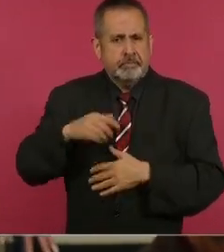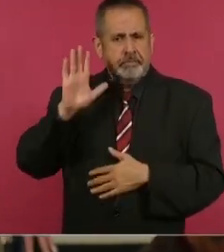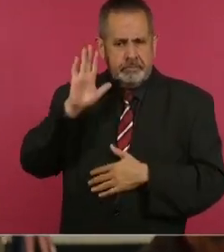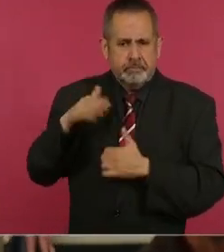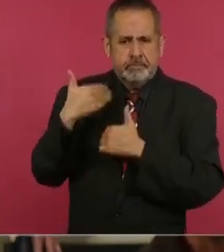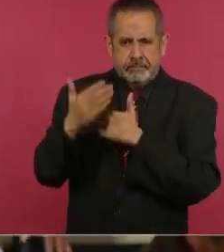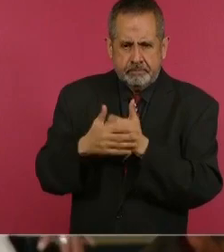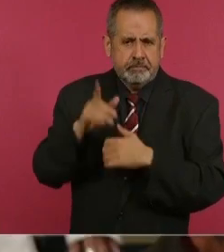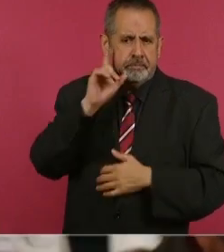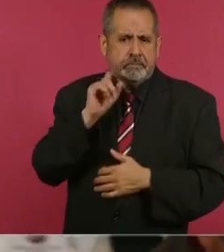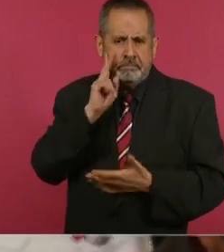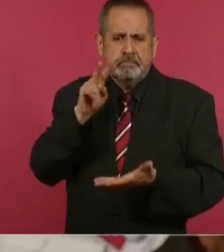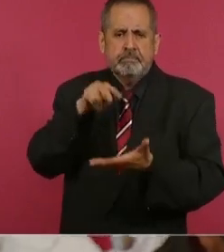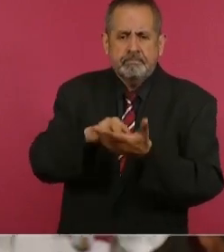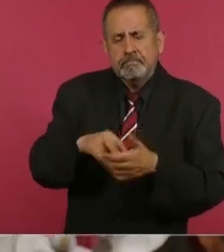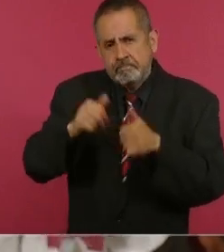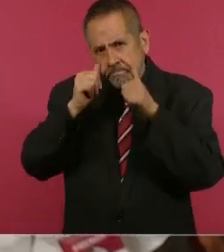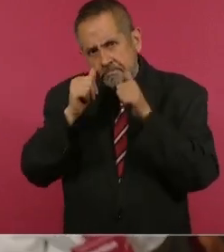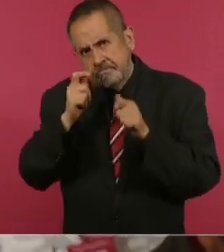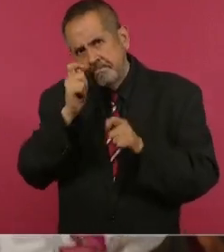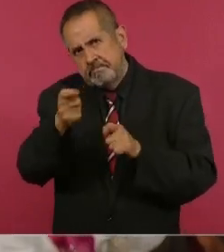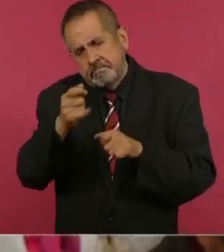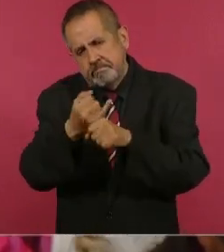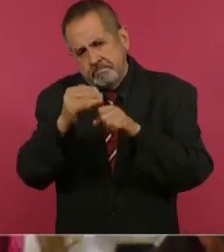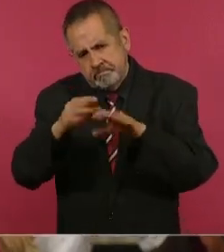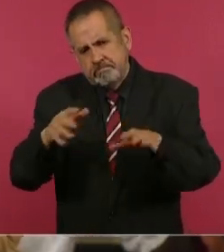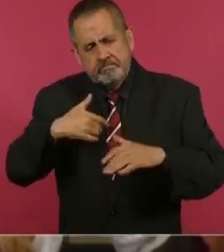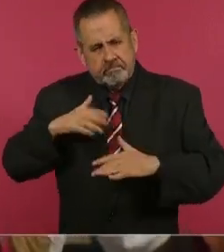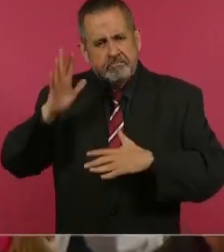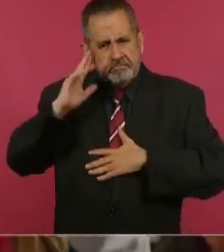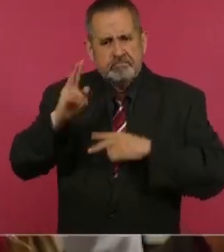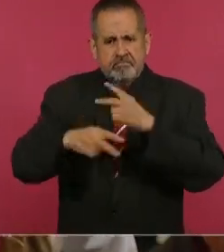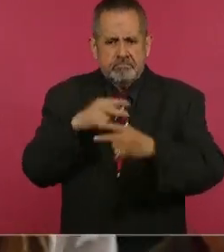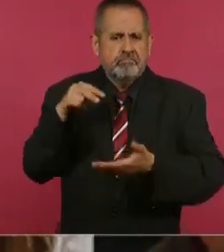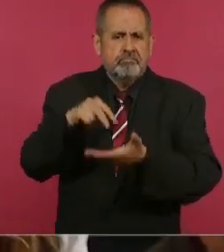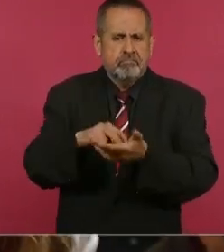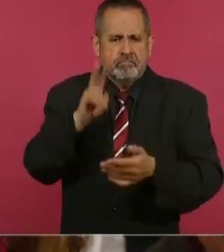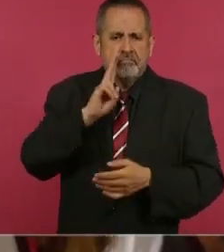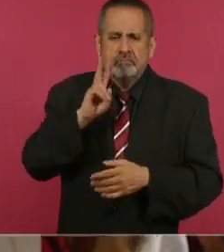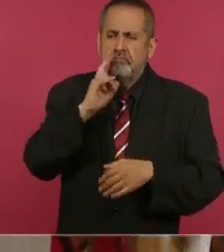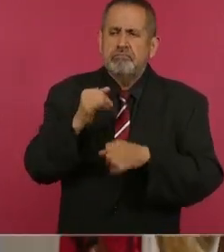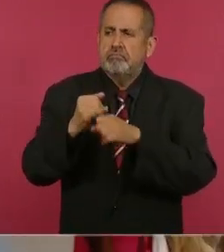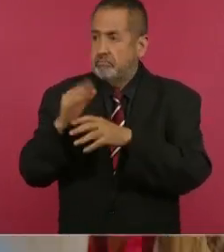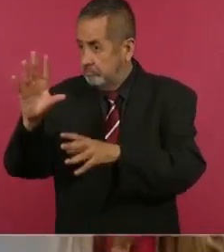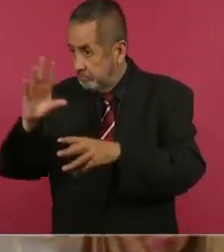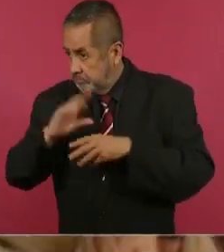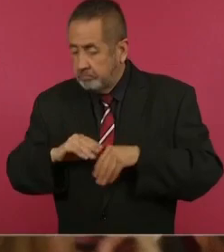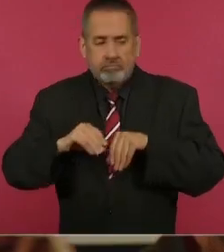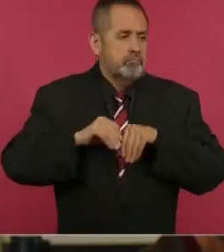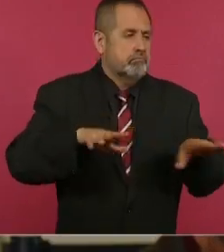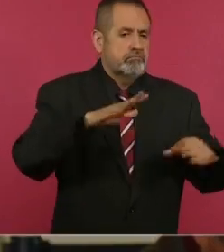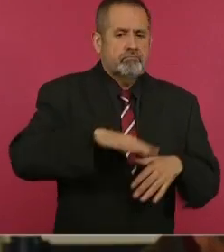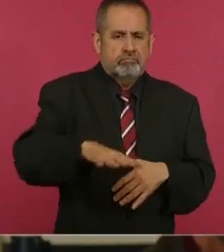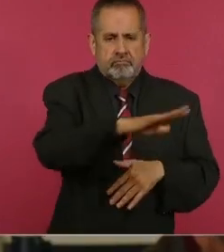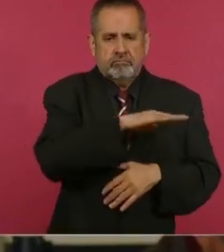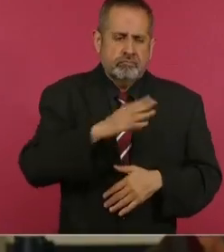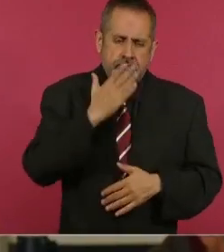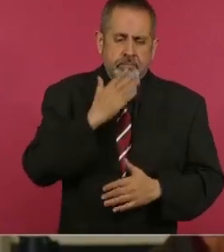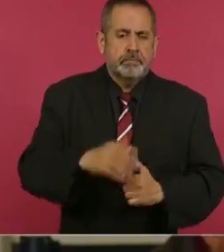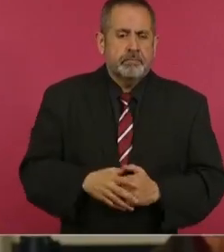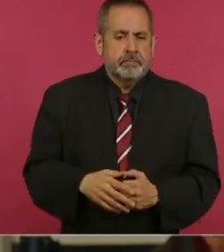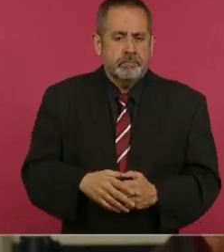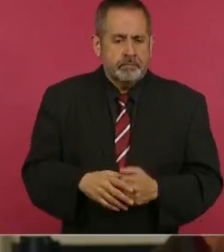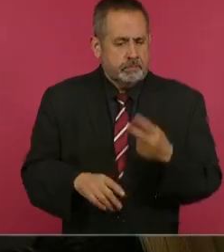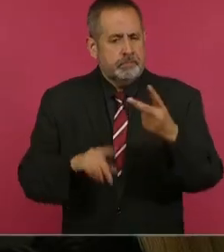a estar ahora sí aquí mañana para escuchar atentamente ese informe y poder informar también a las comunidades allá en Sonora. Señor presidente, el